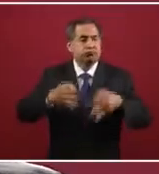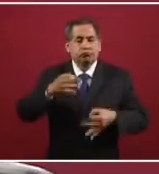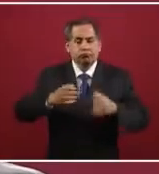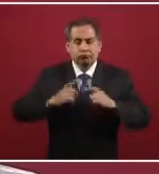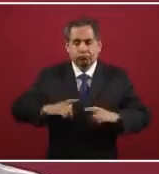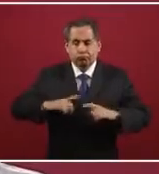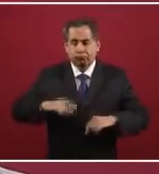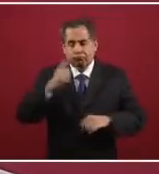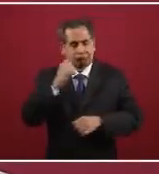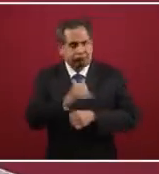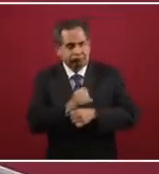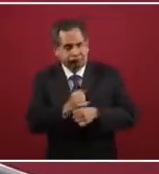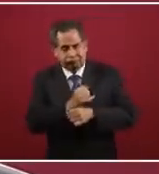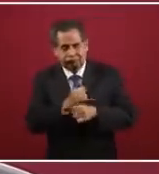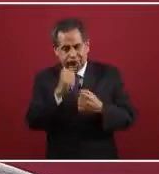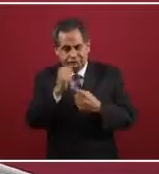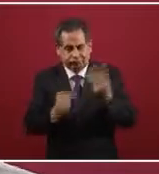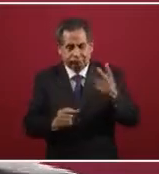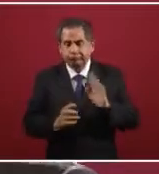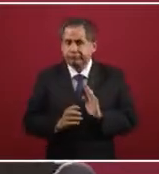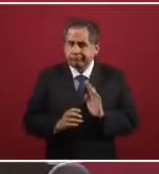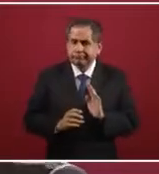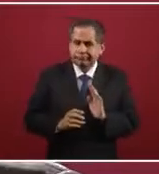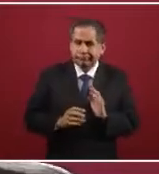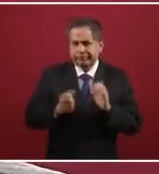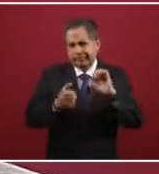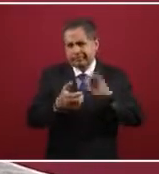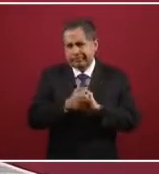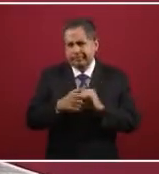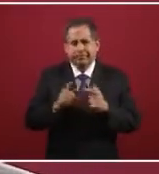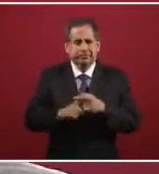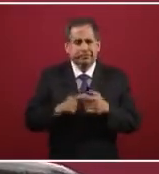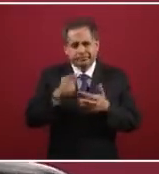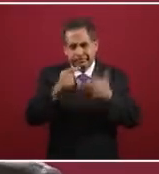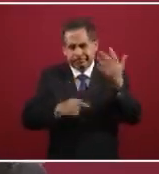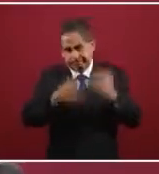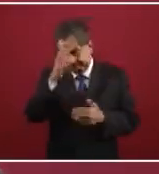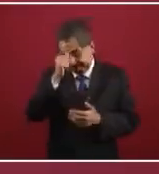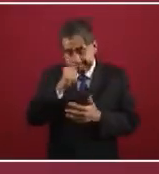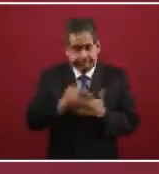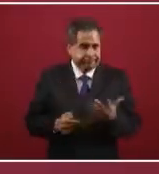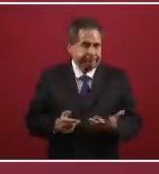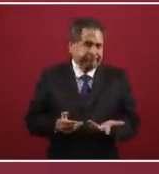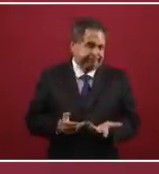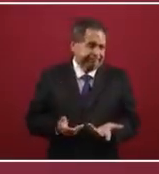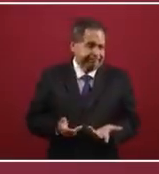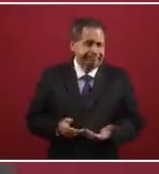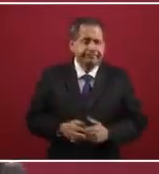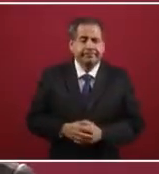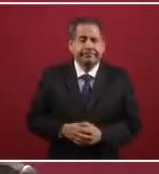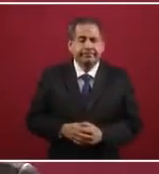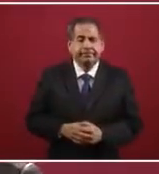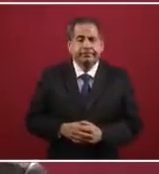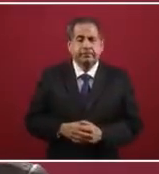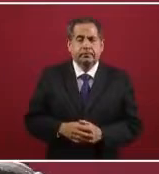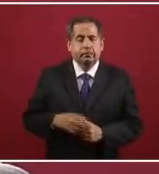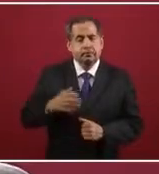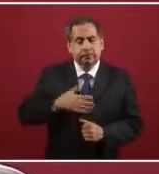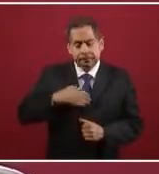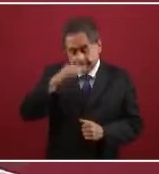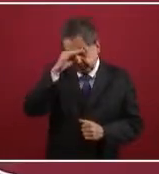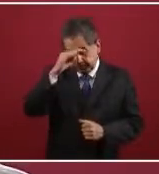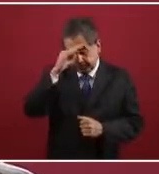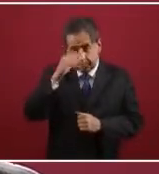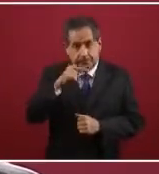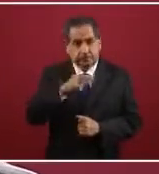de investigación, que son muchos, pero esencialmente tenemos un tratado y varios acuerdos. Entonces, lo que yo veo es